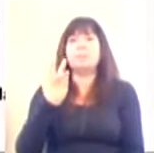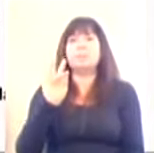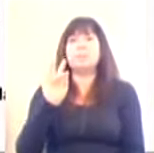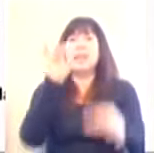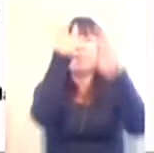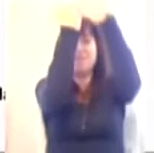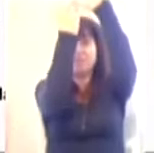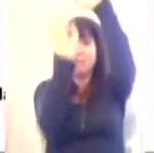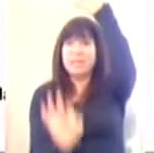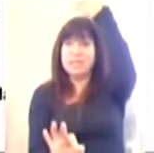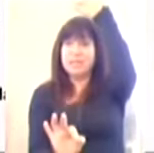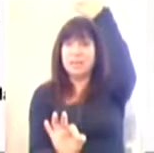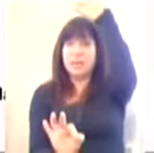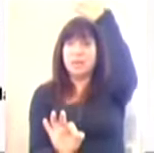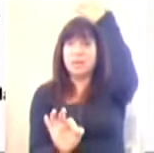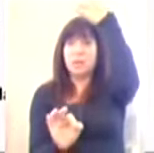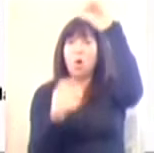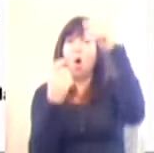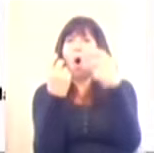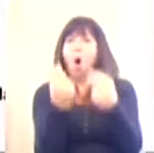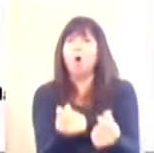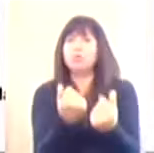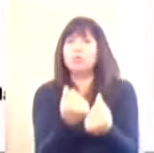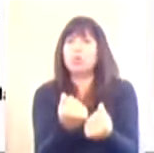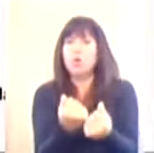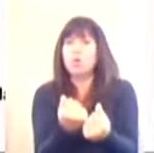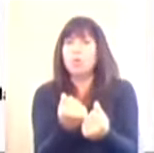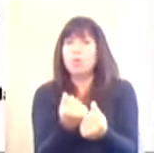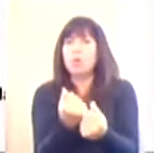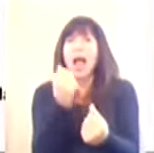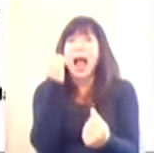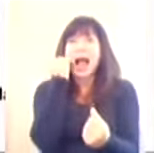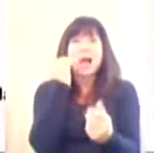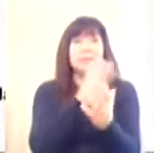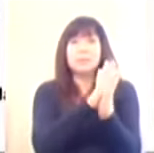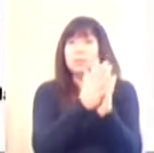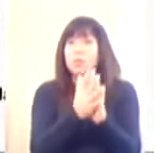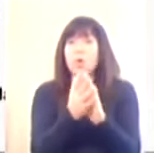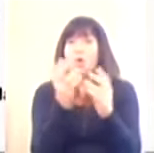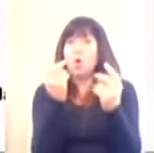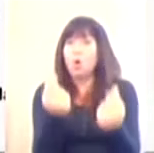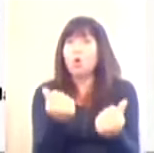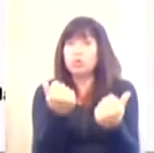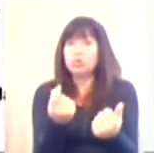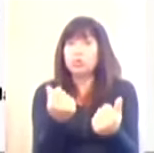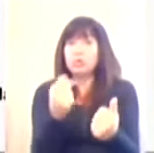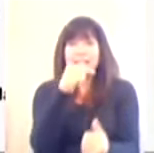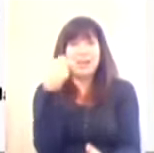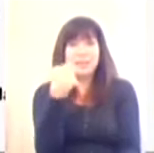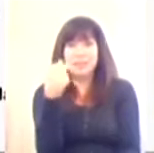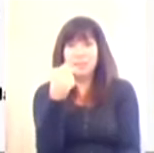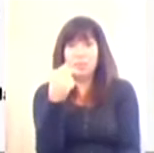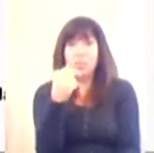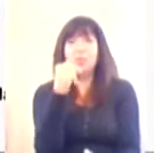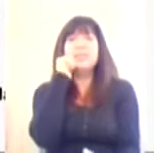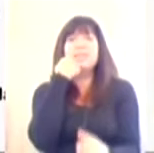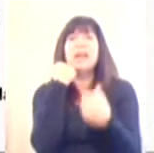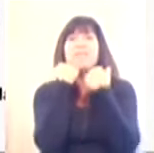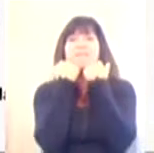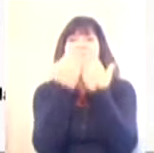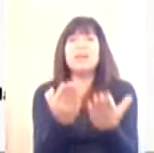costo. Casi todos los costos que aparecen en este gráfico son costos negativos y por lo tanto son beneficios para la